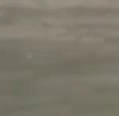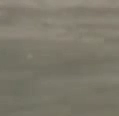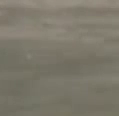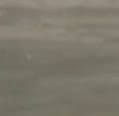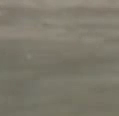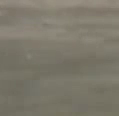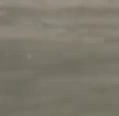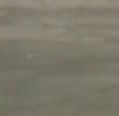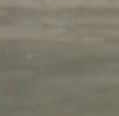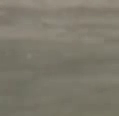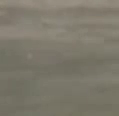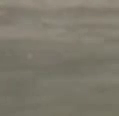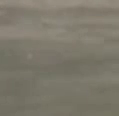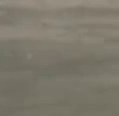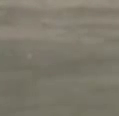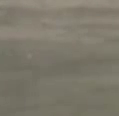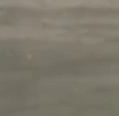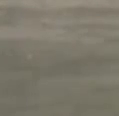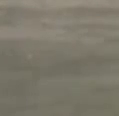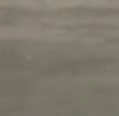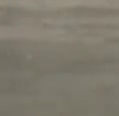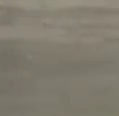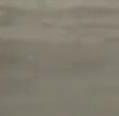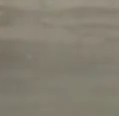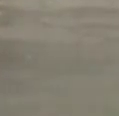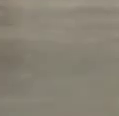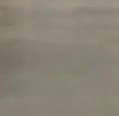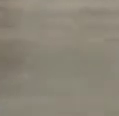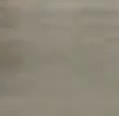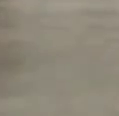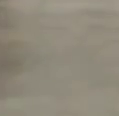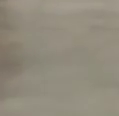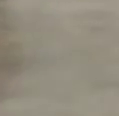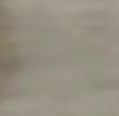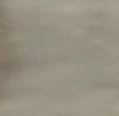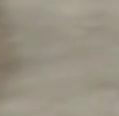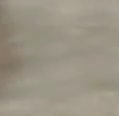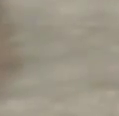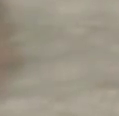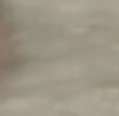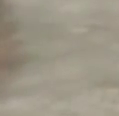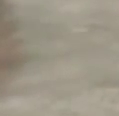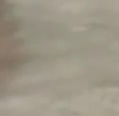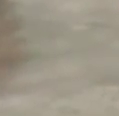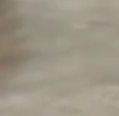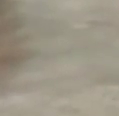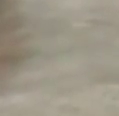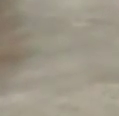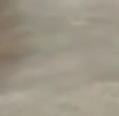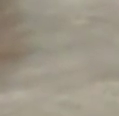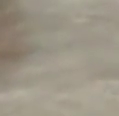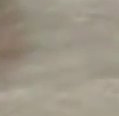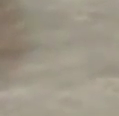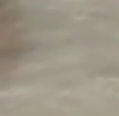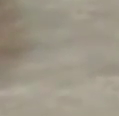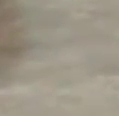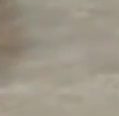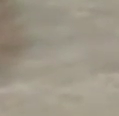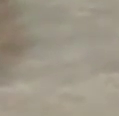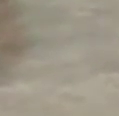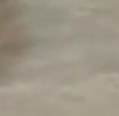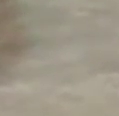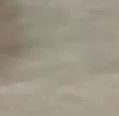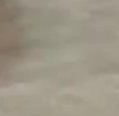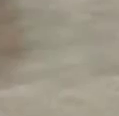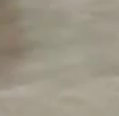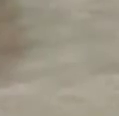muy, muy, muy pesado. Y sin embargo, nosotros hemos tenido mucha suerte, mucha protección, creo que porque estamos alineados